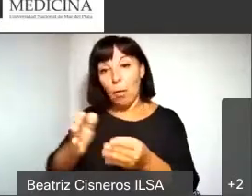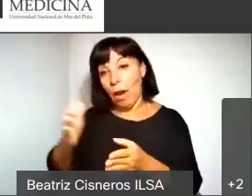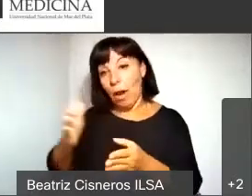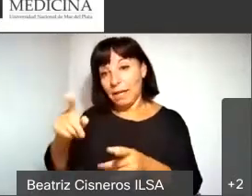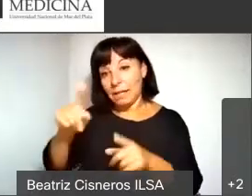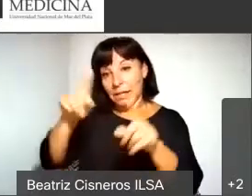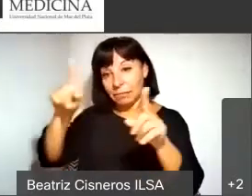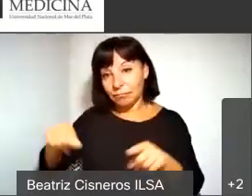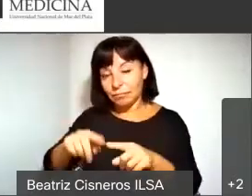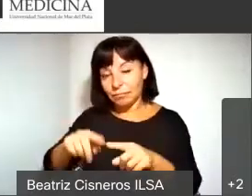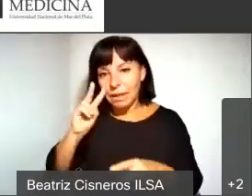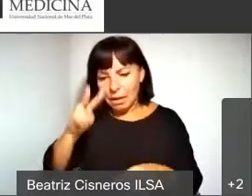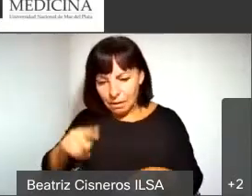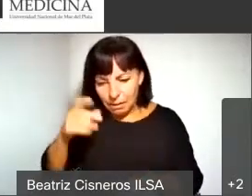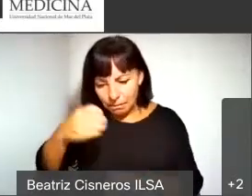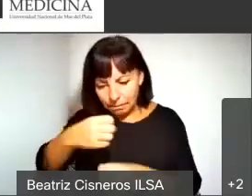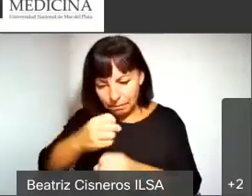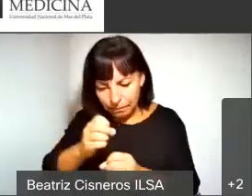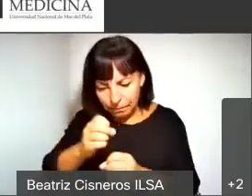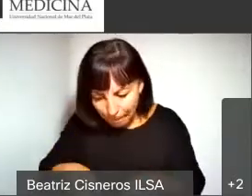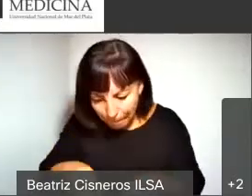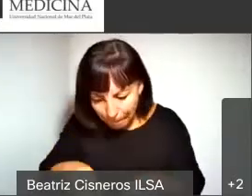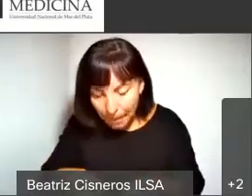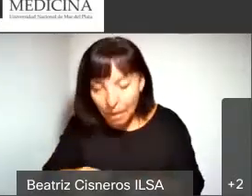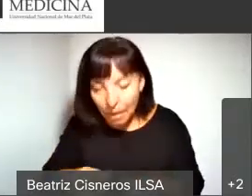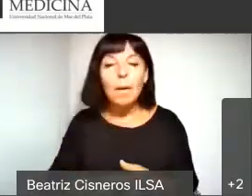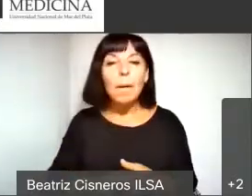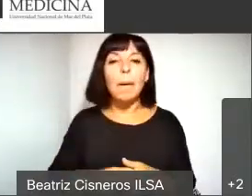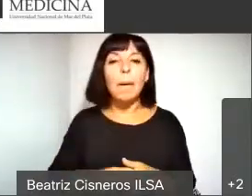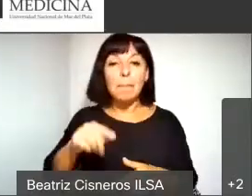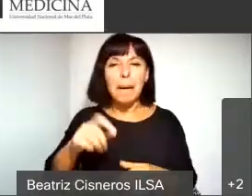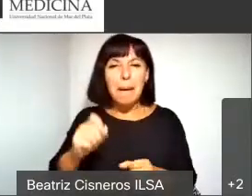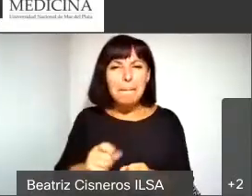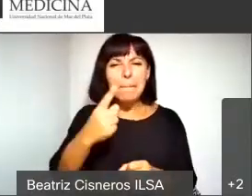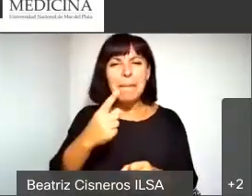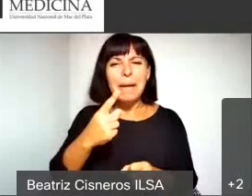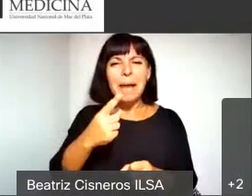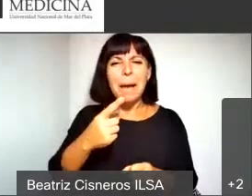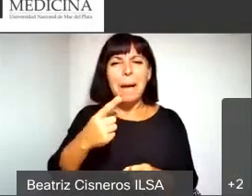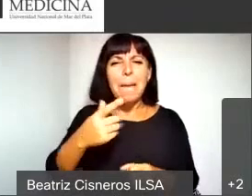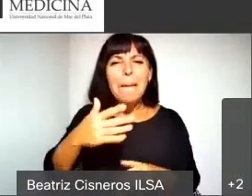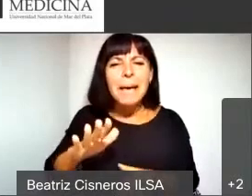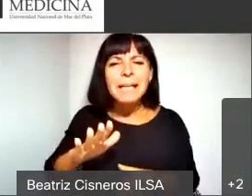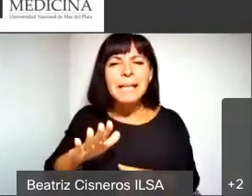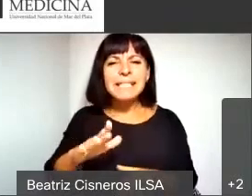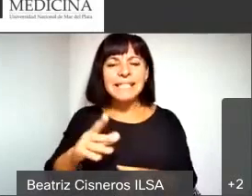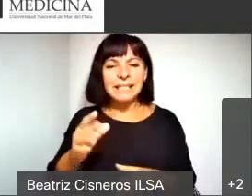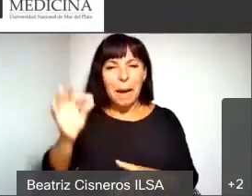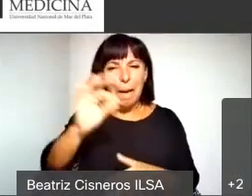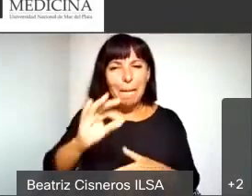Y ahí fue cuando se acuñó por primera vez el término célula.